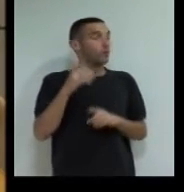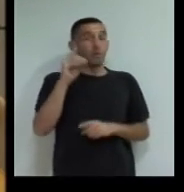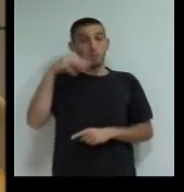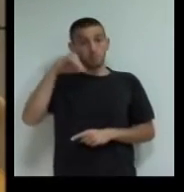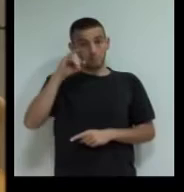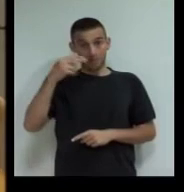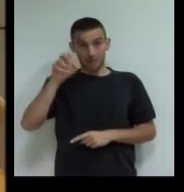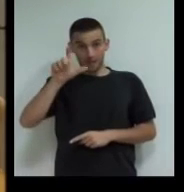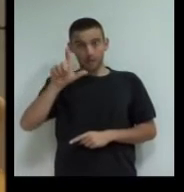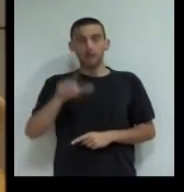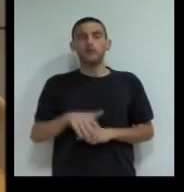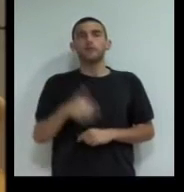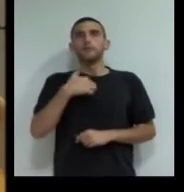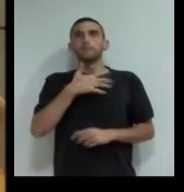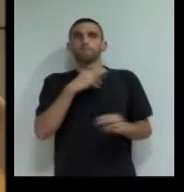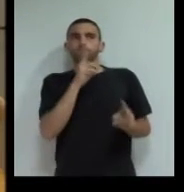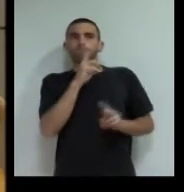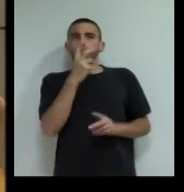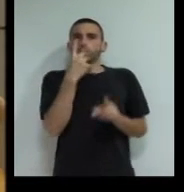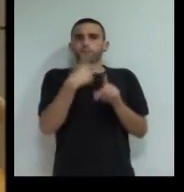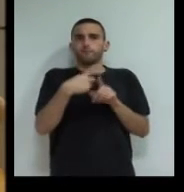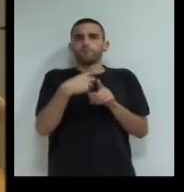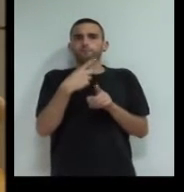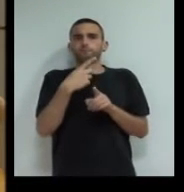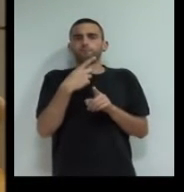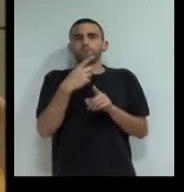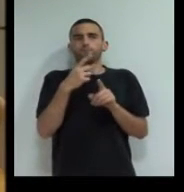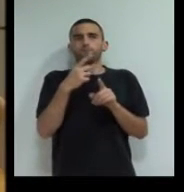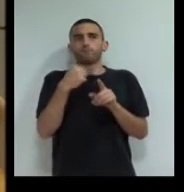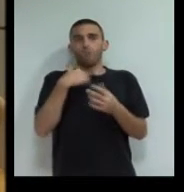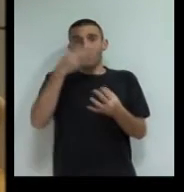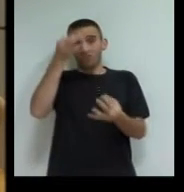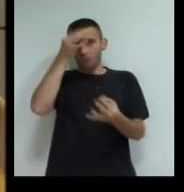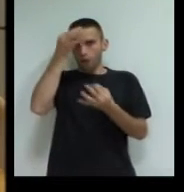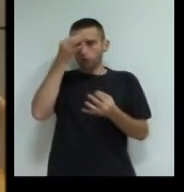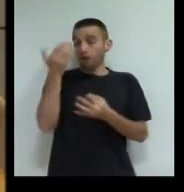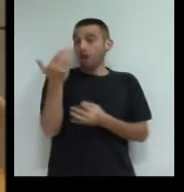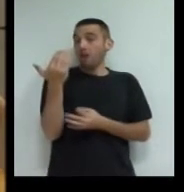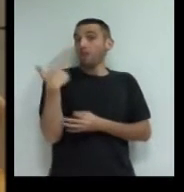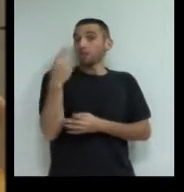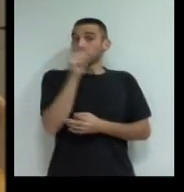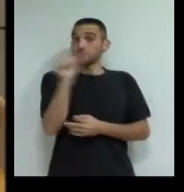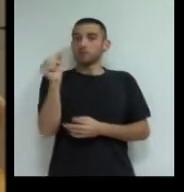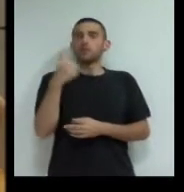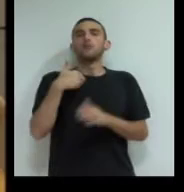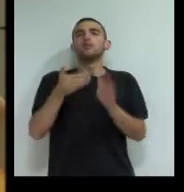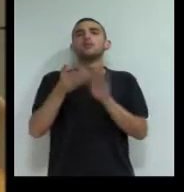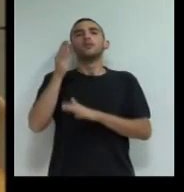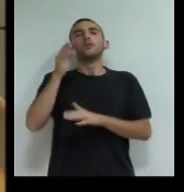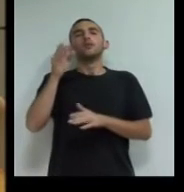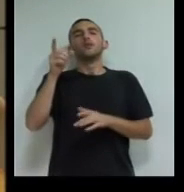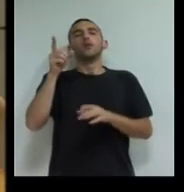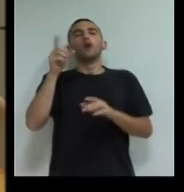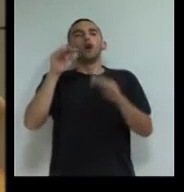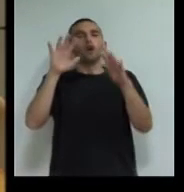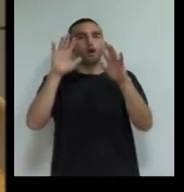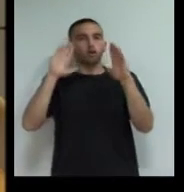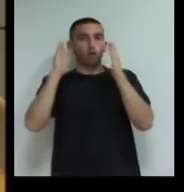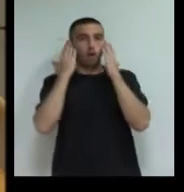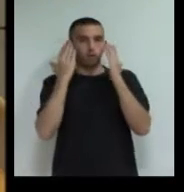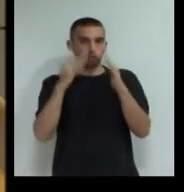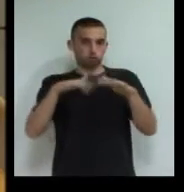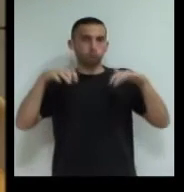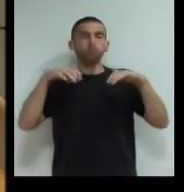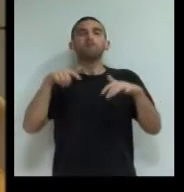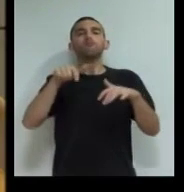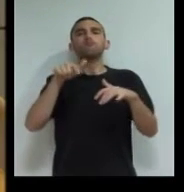datos que son muy recientes, porque la semana pasada estuve en un congreso de Smart Content, en donde se vieron muchas posibilidades,